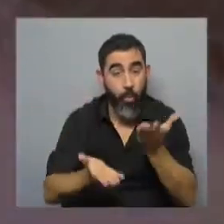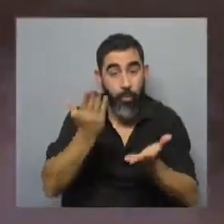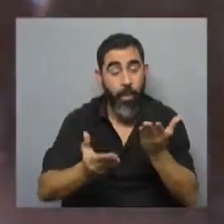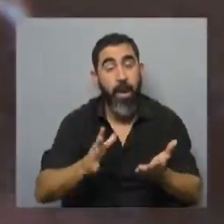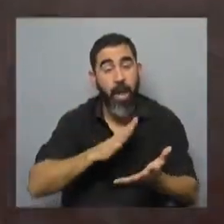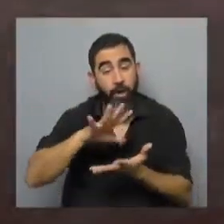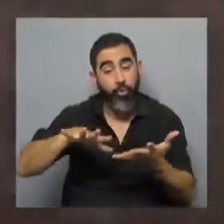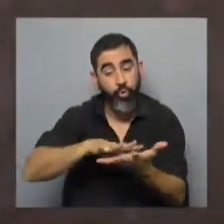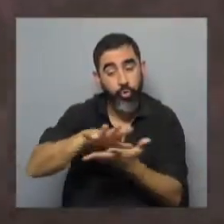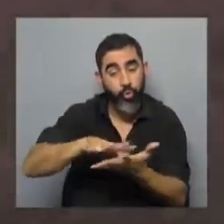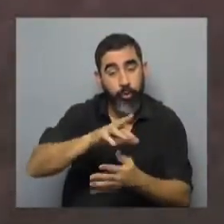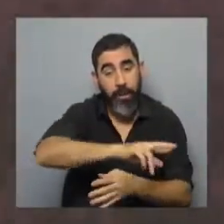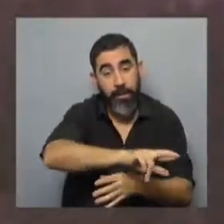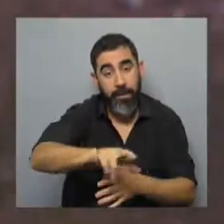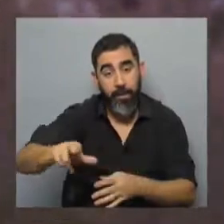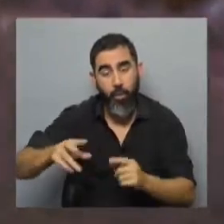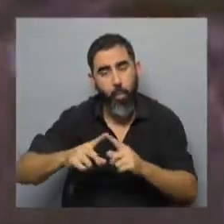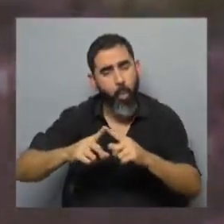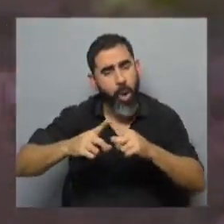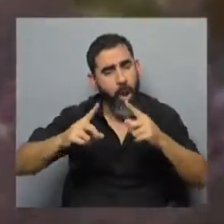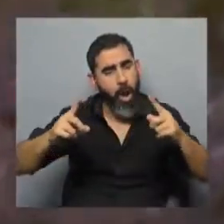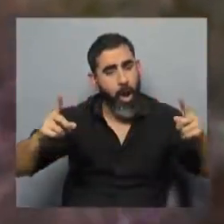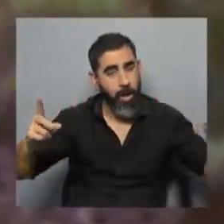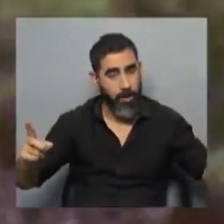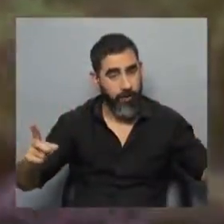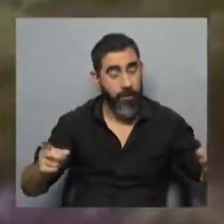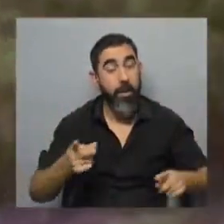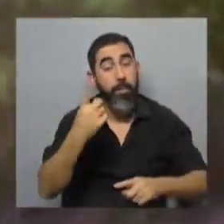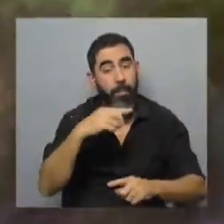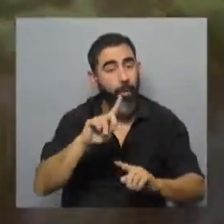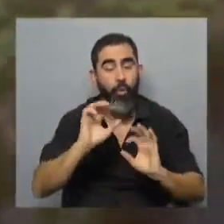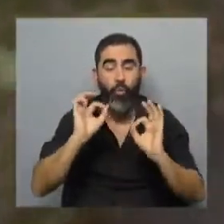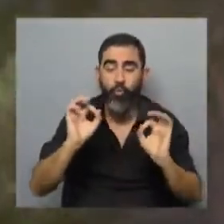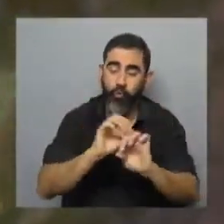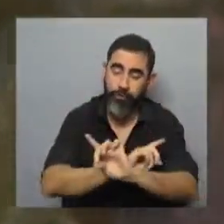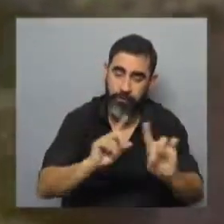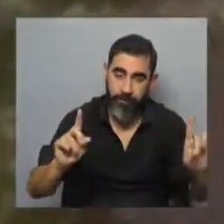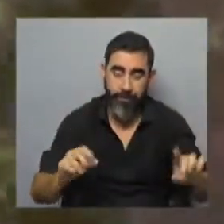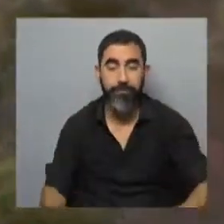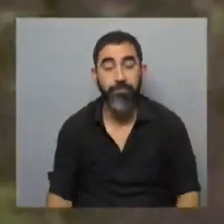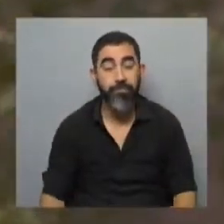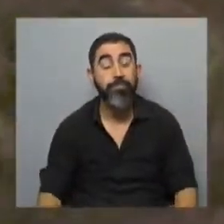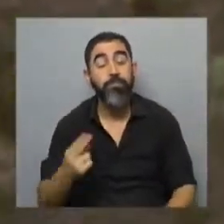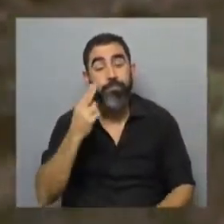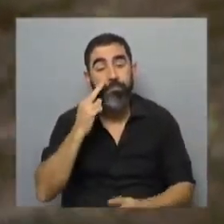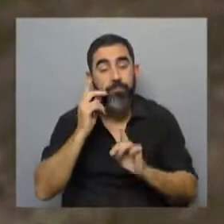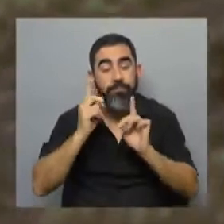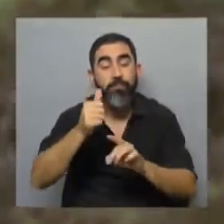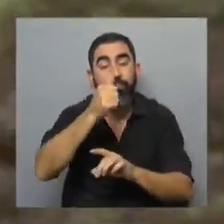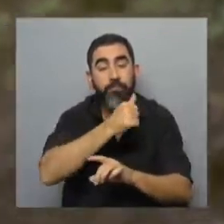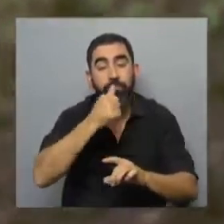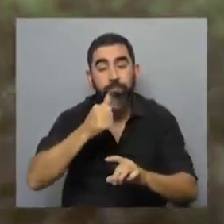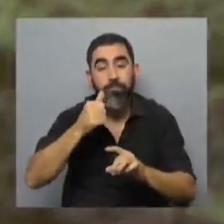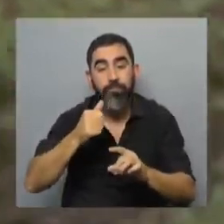una zona ribereña muy extensa. Pero es muy claro que no es suficiente. O sea que el problema debería ser resuelto en